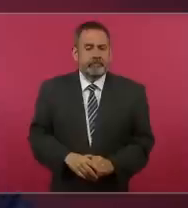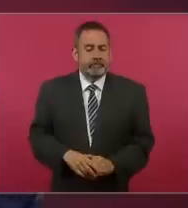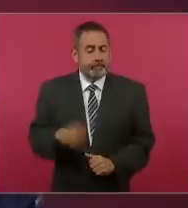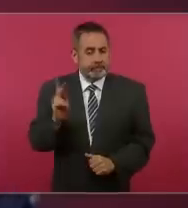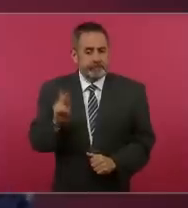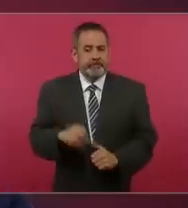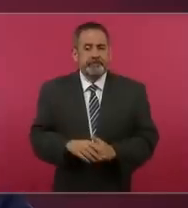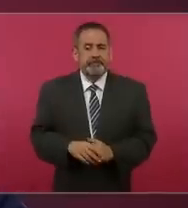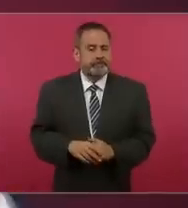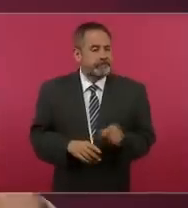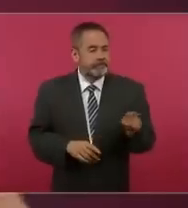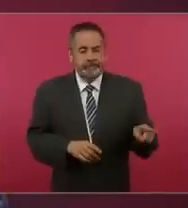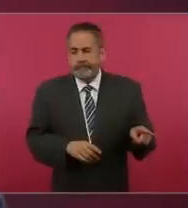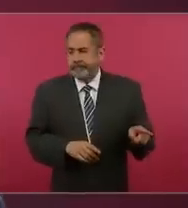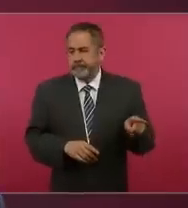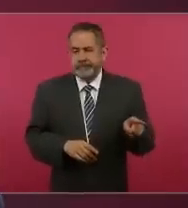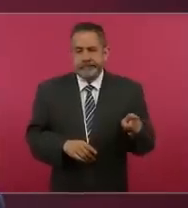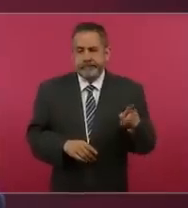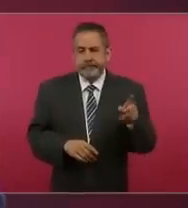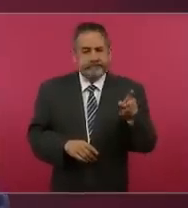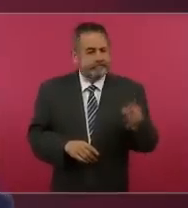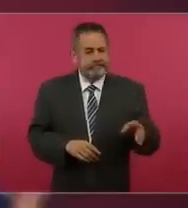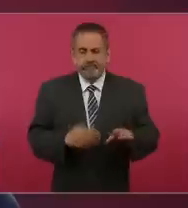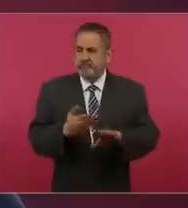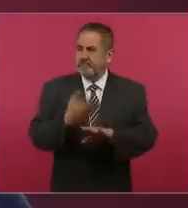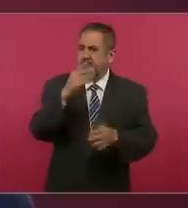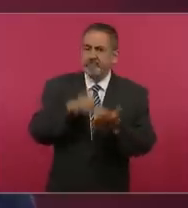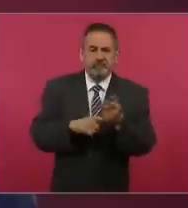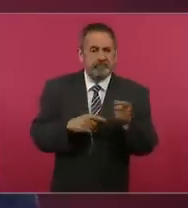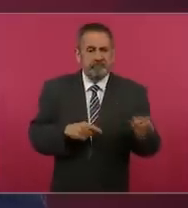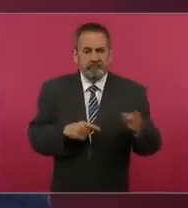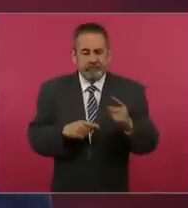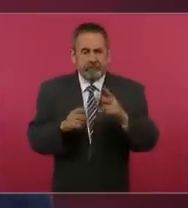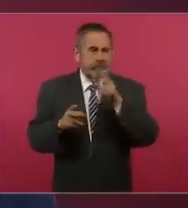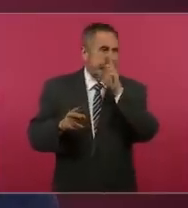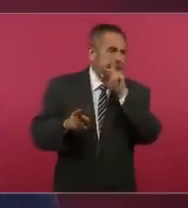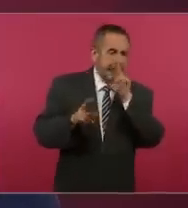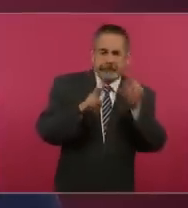pero están muy desesperados